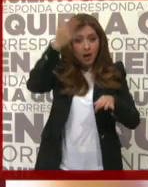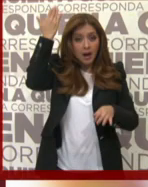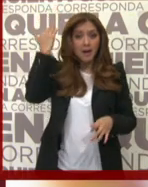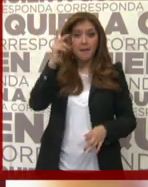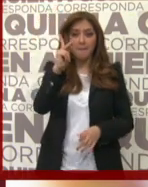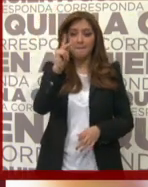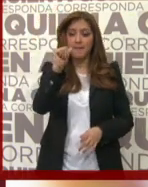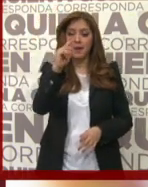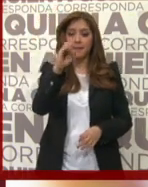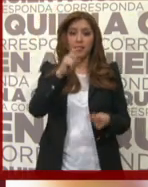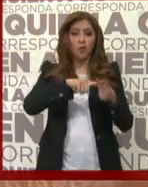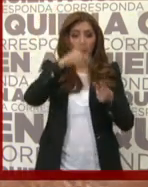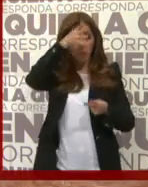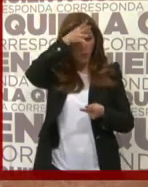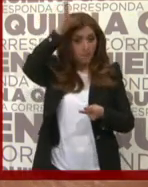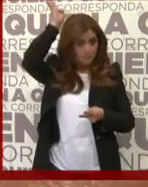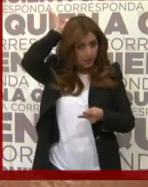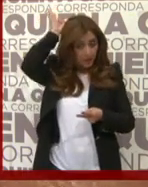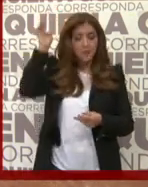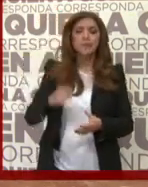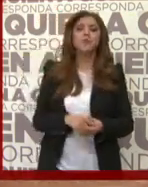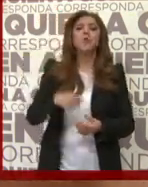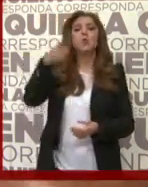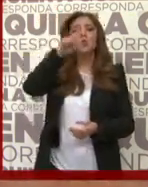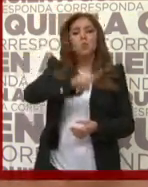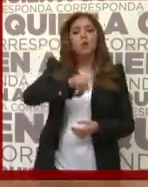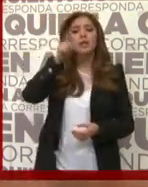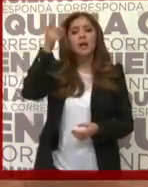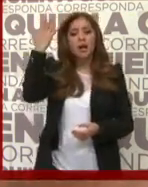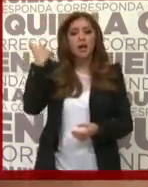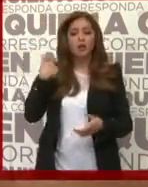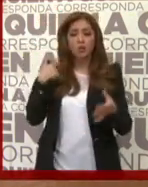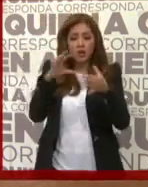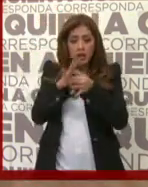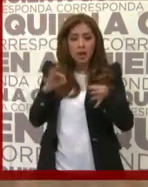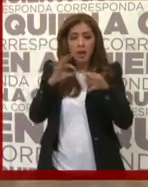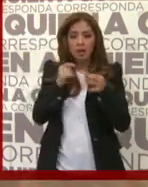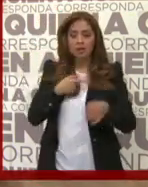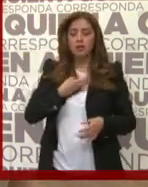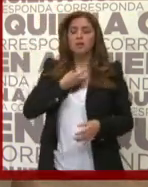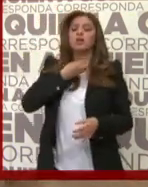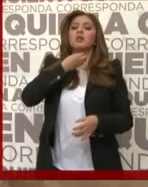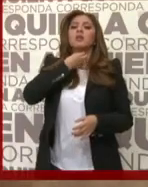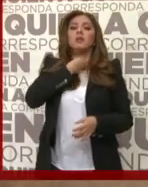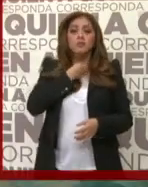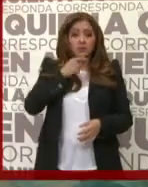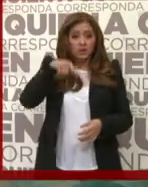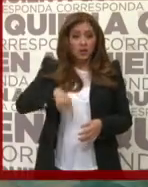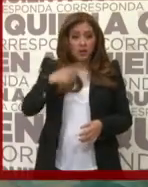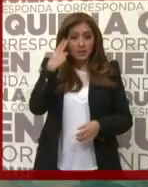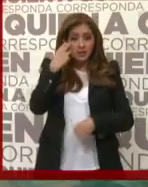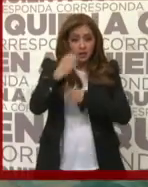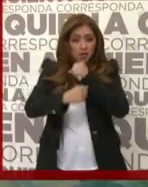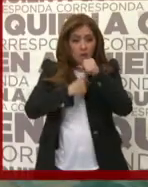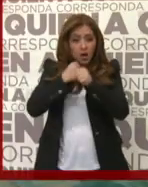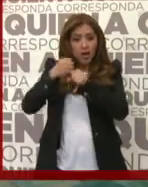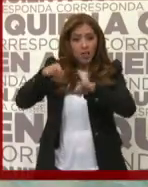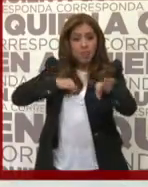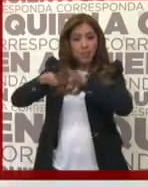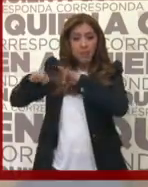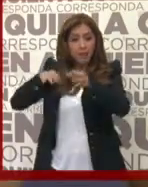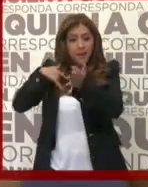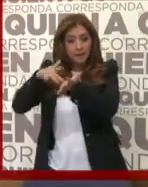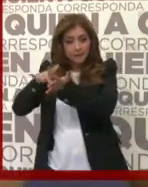paramédico y bombero. Toma una bocanada de oxígeno antes de poder describir lo que significan para ella estos 25 años al servicio de sus